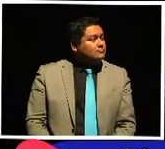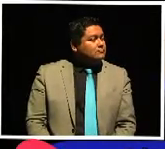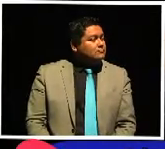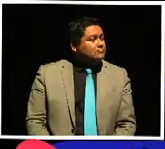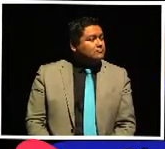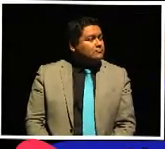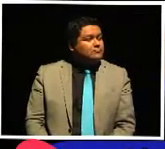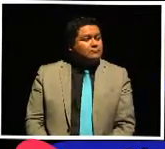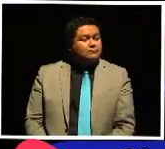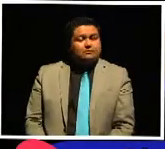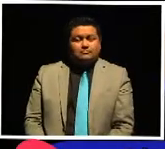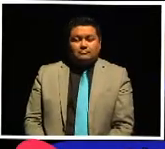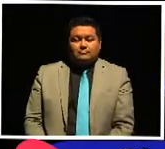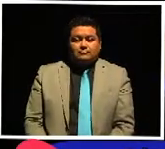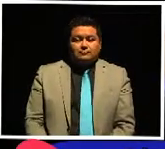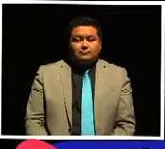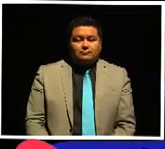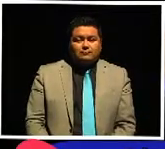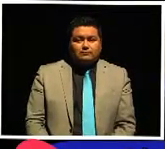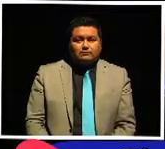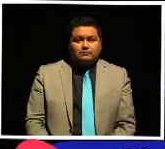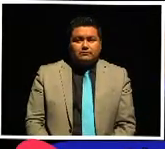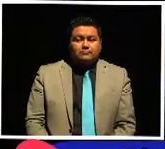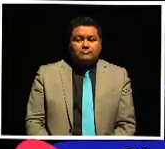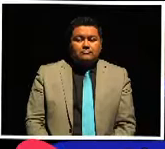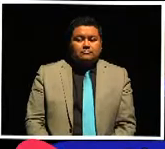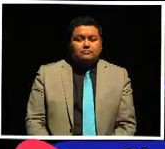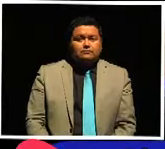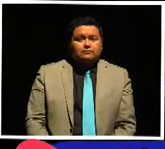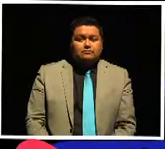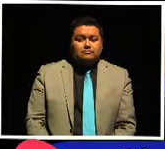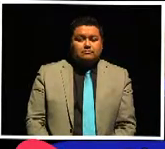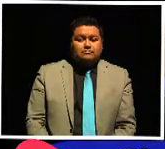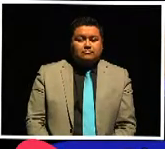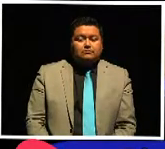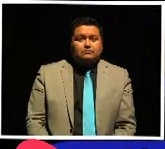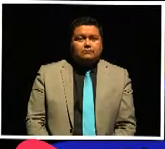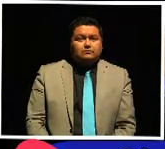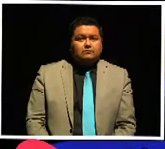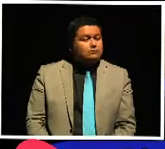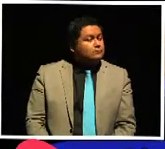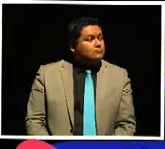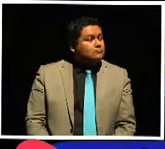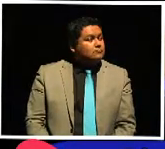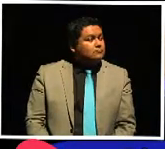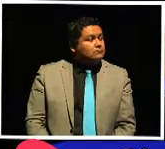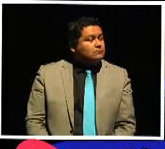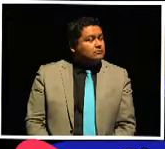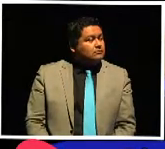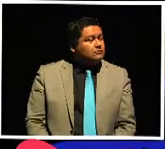Falta un poquito. Estamos terminando de preparar la presentación. Nos falta un segundito.